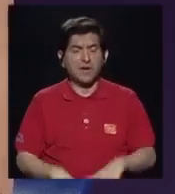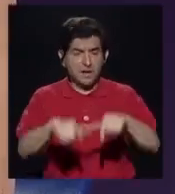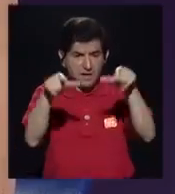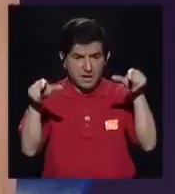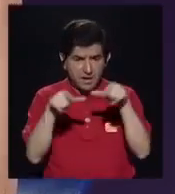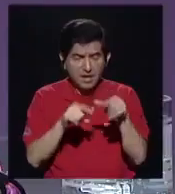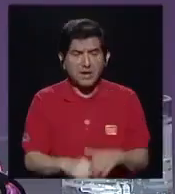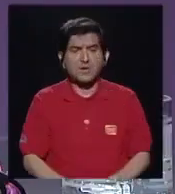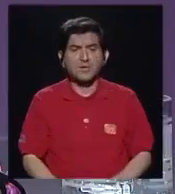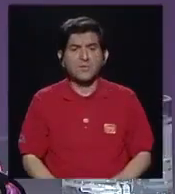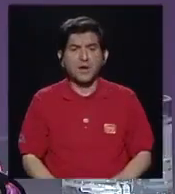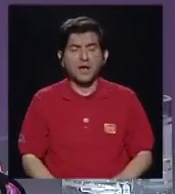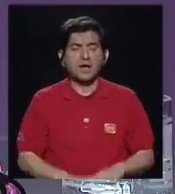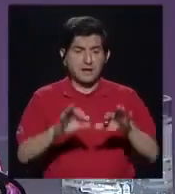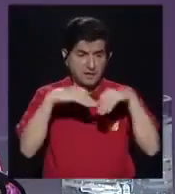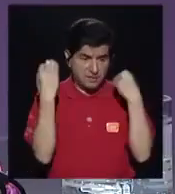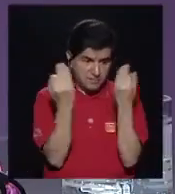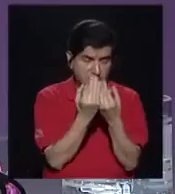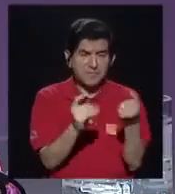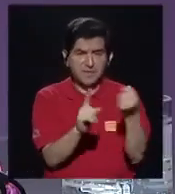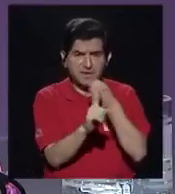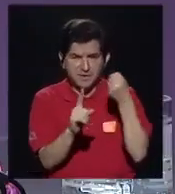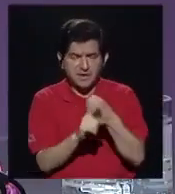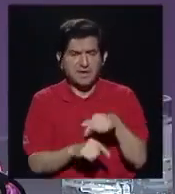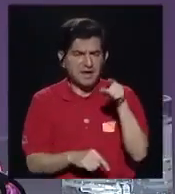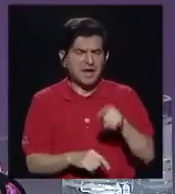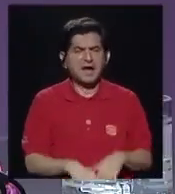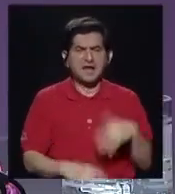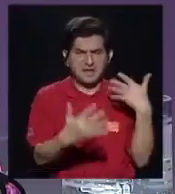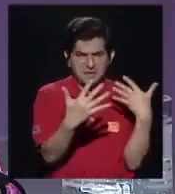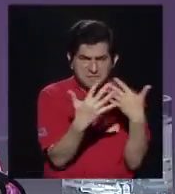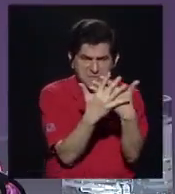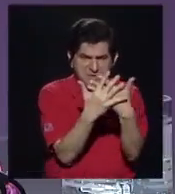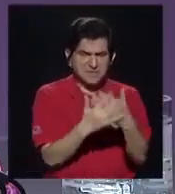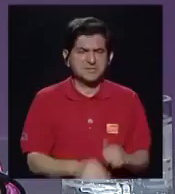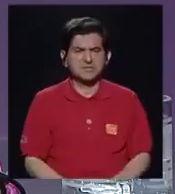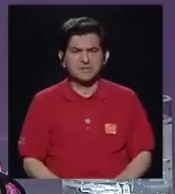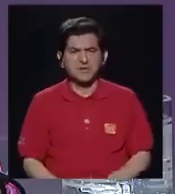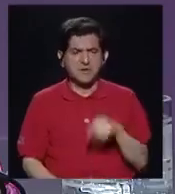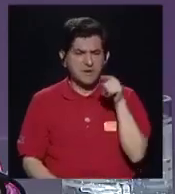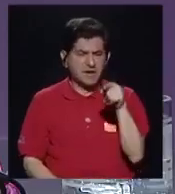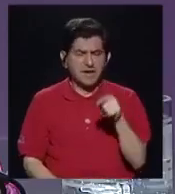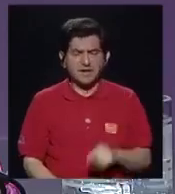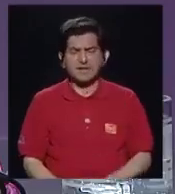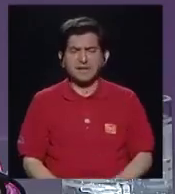albergue de manera brutal Se escapan las encierran acá Este que van